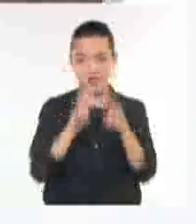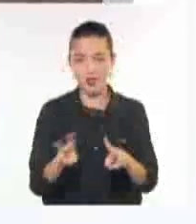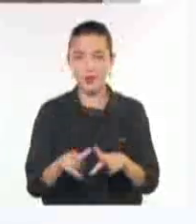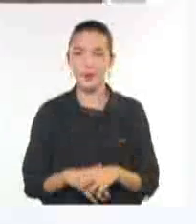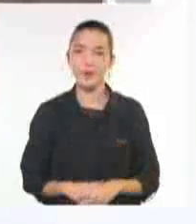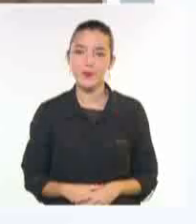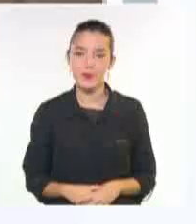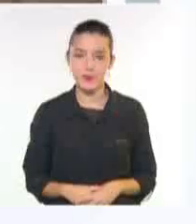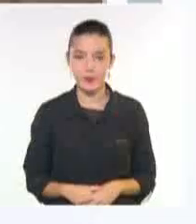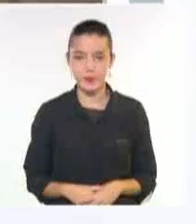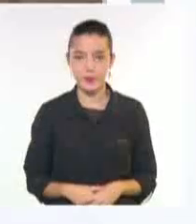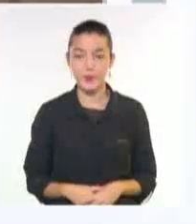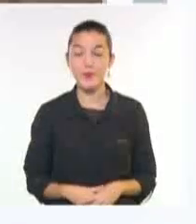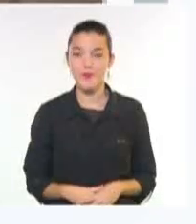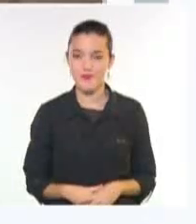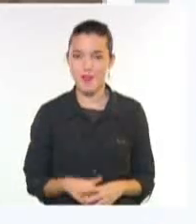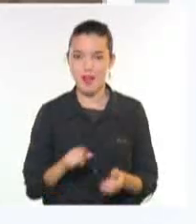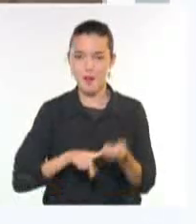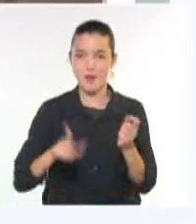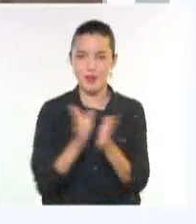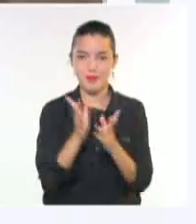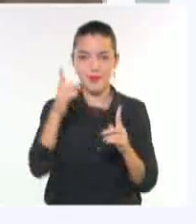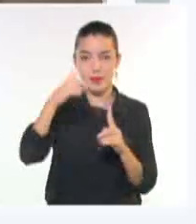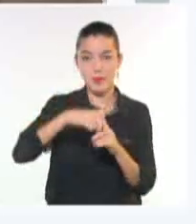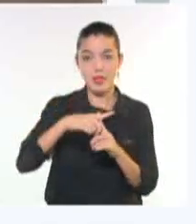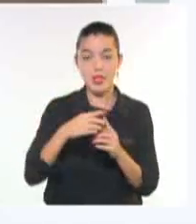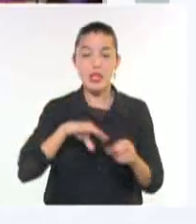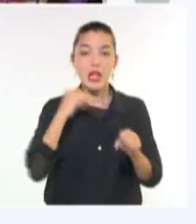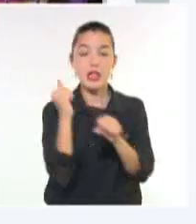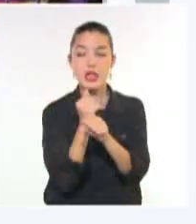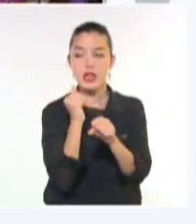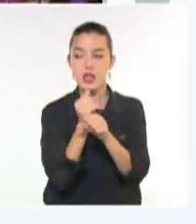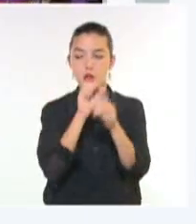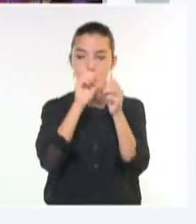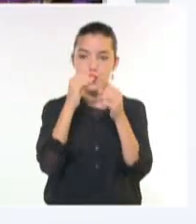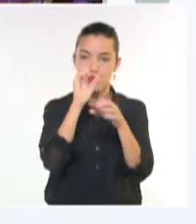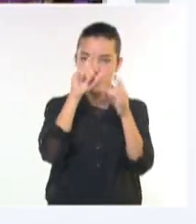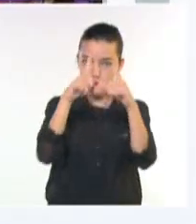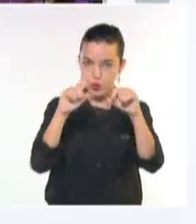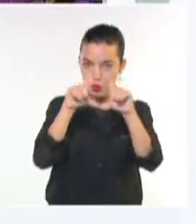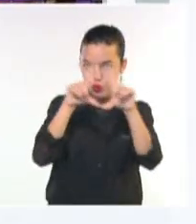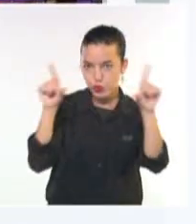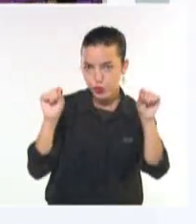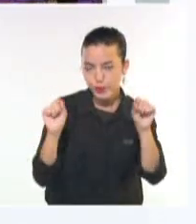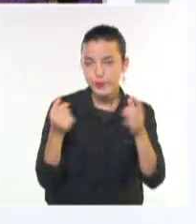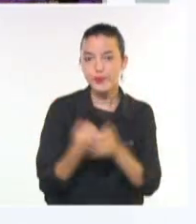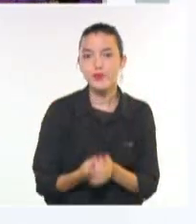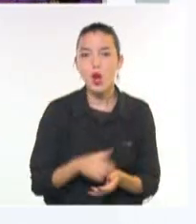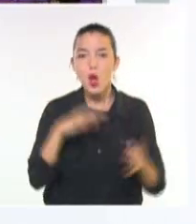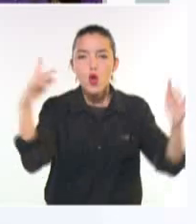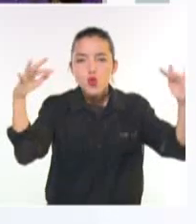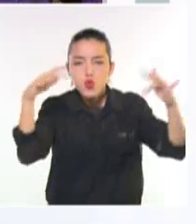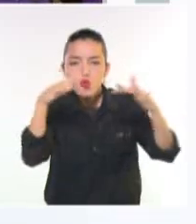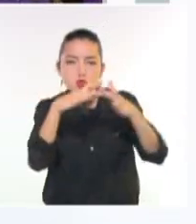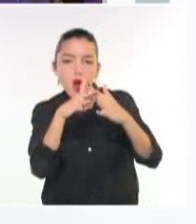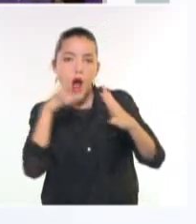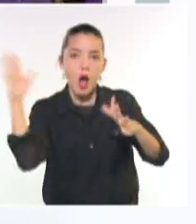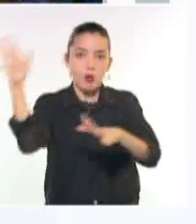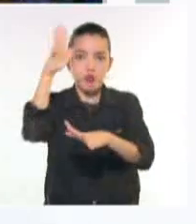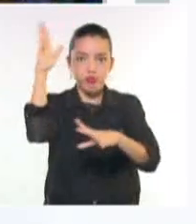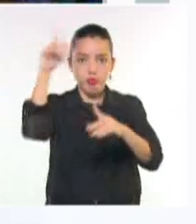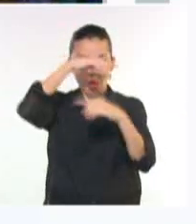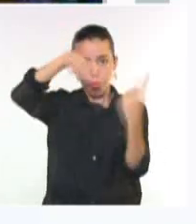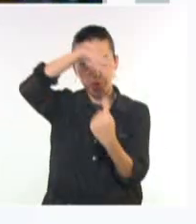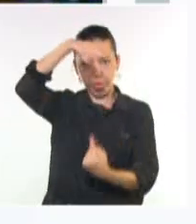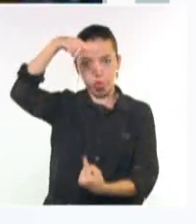Desde Matanzas conoceremos la obra del fotógrafo Raúl Navarro. Nubes, tormentas y otros fenómenos son captados por su